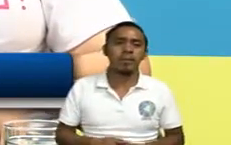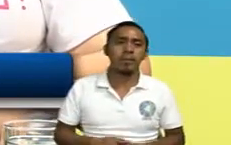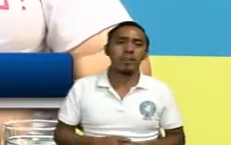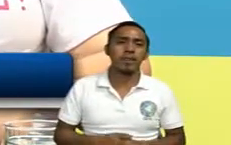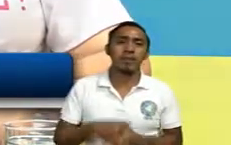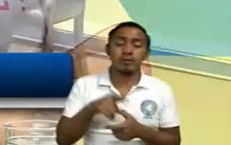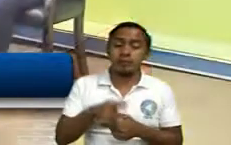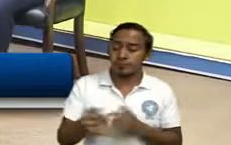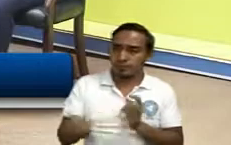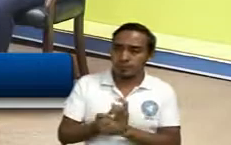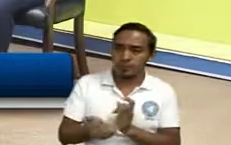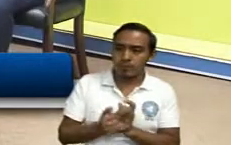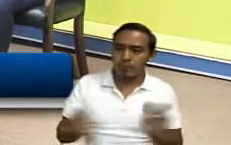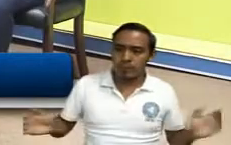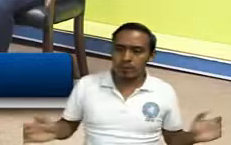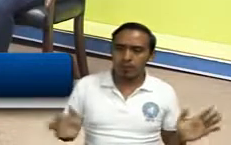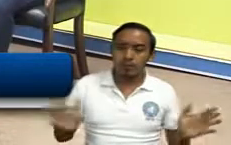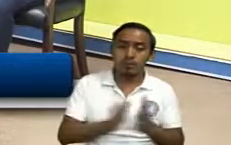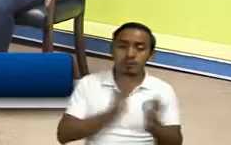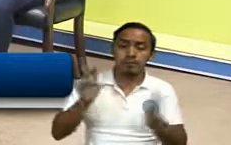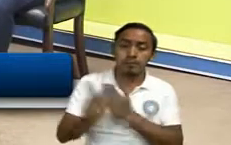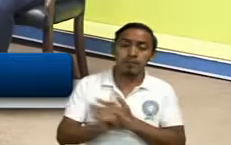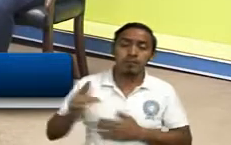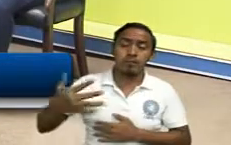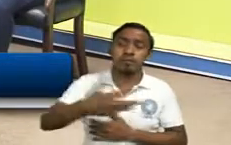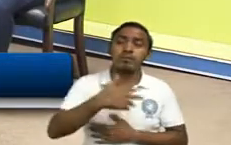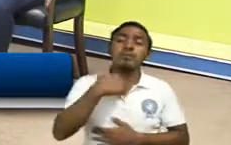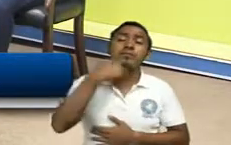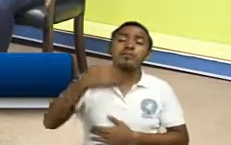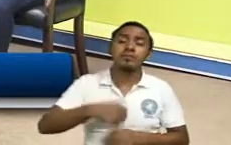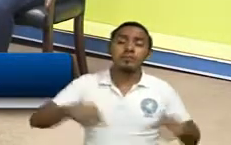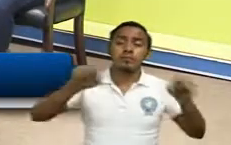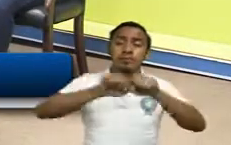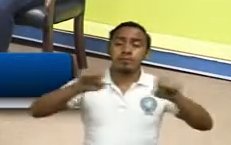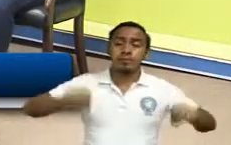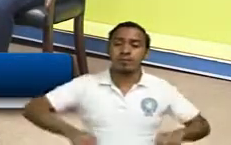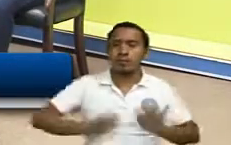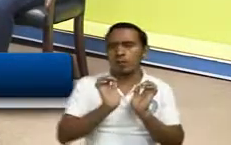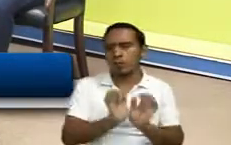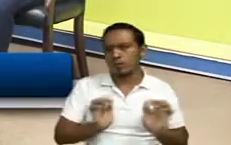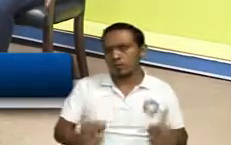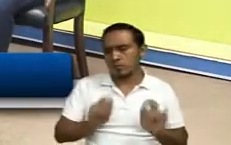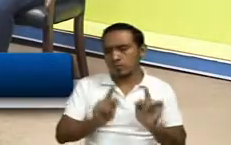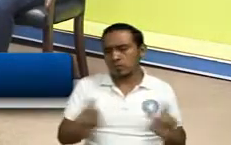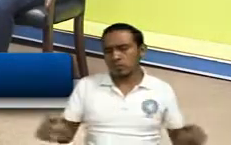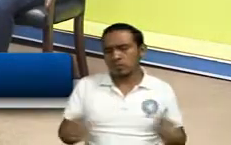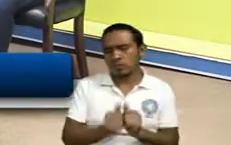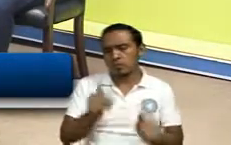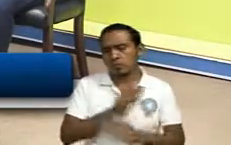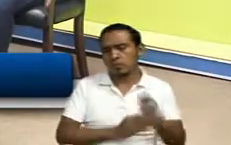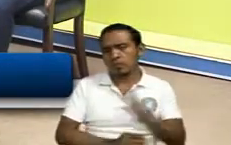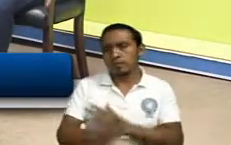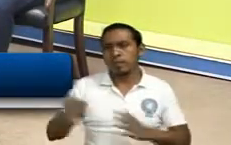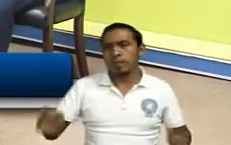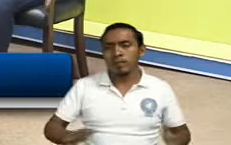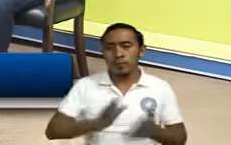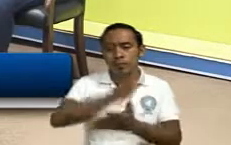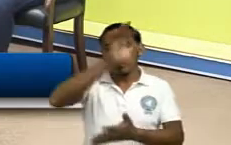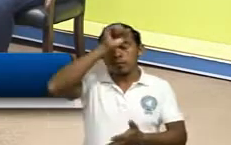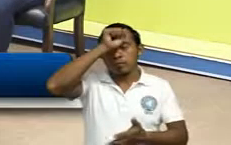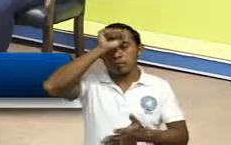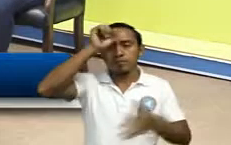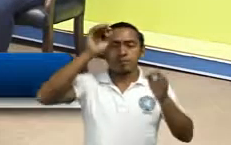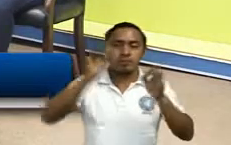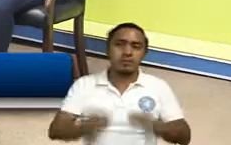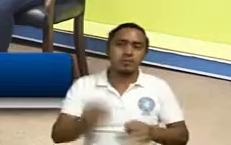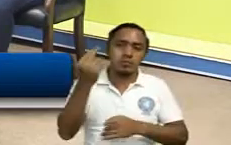ustedes han impulsado, por ejemplo, el programa Todos con Voz, talleres para que las mismas personas con discapacidad aprendan a usar,